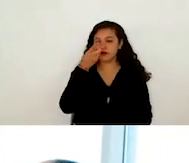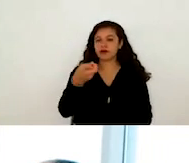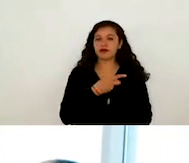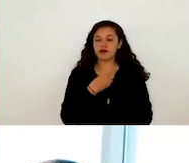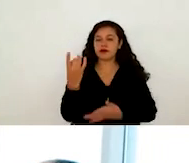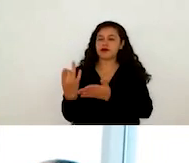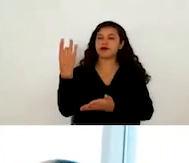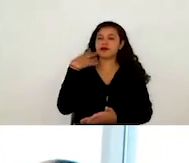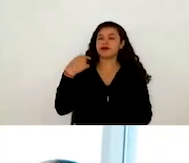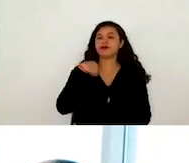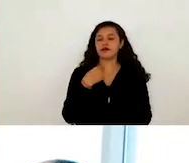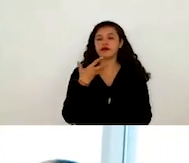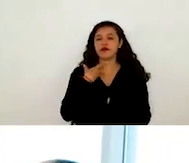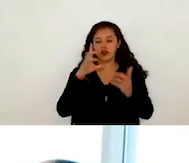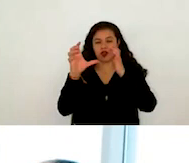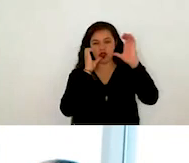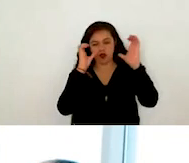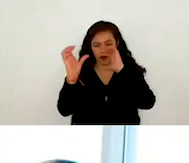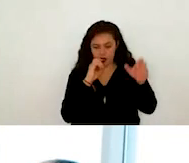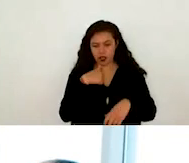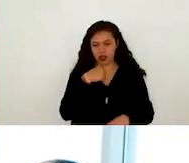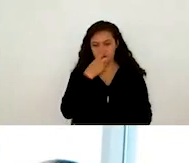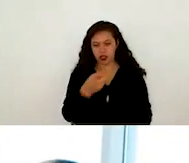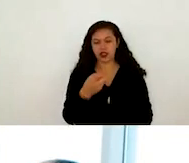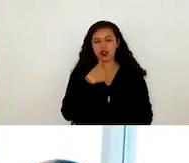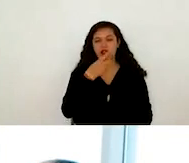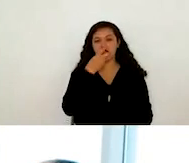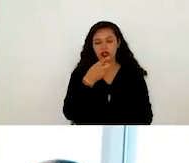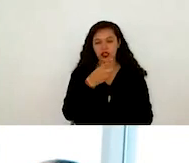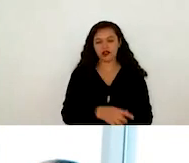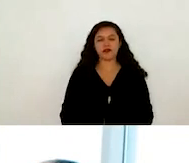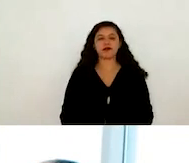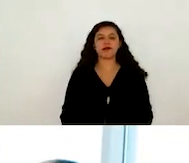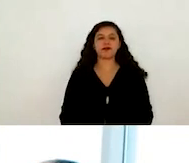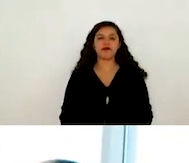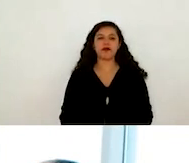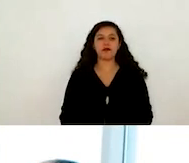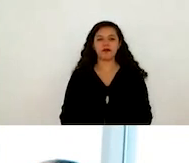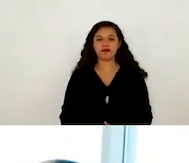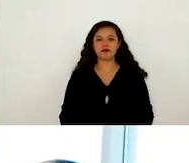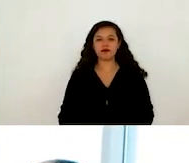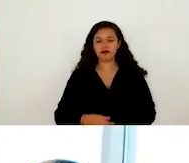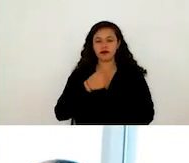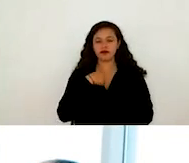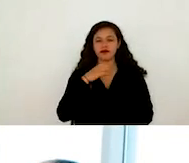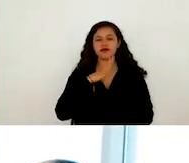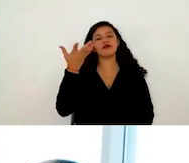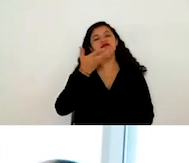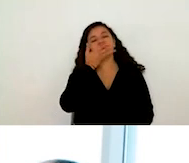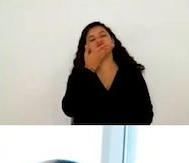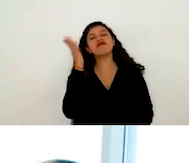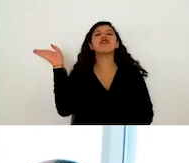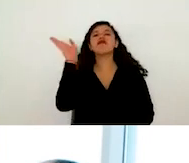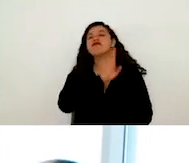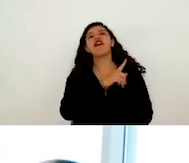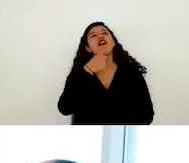lo que yo estoy comunicando lo que yo le estoy diciendo si yo tengo un mal hábito de no de no estructurar